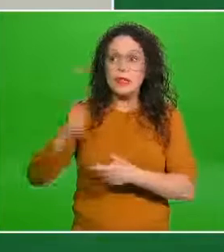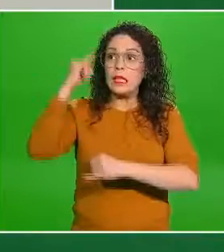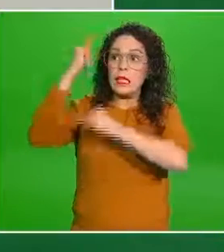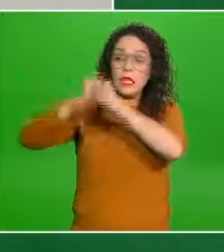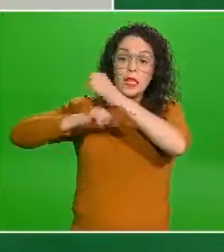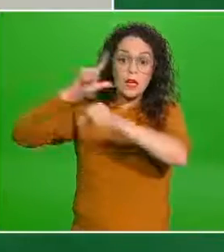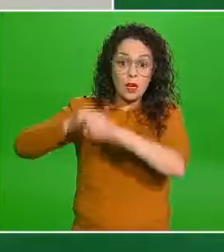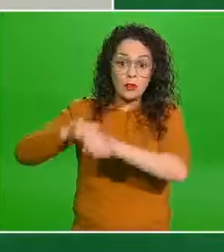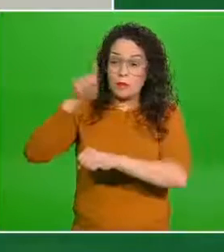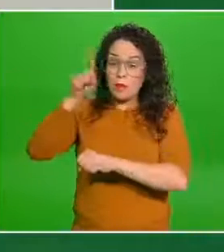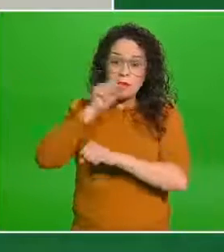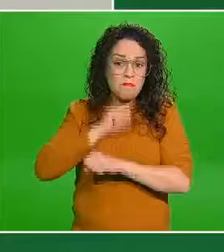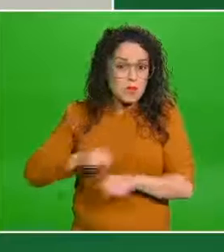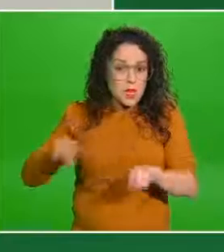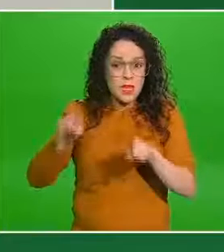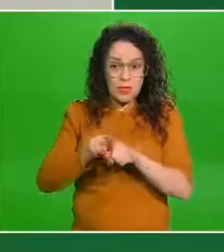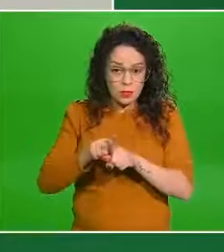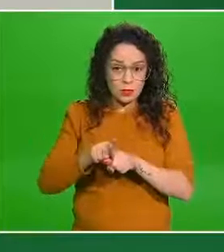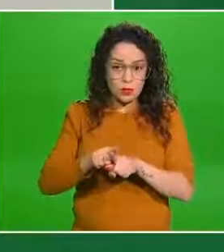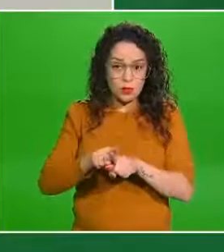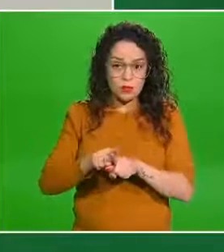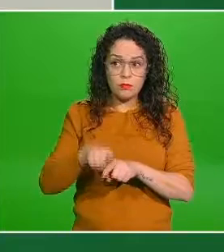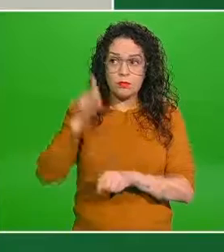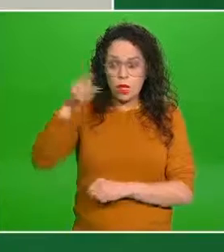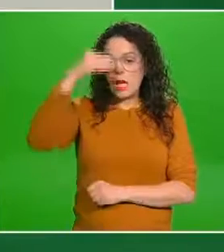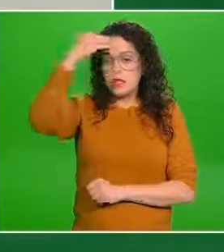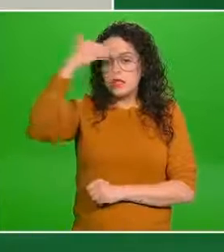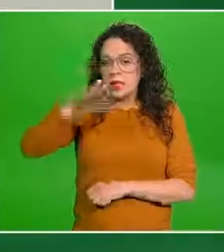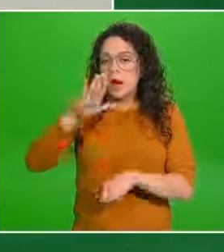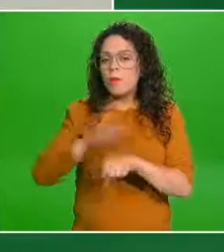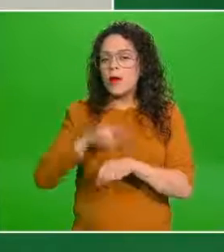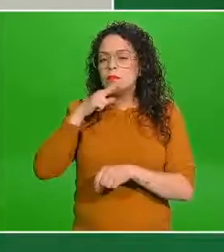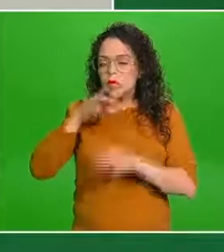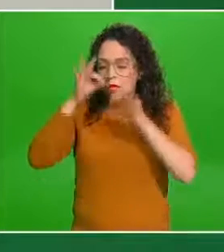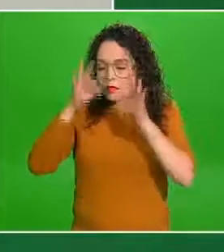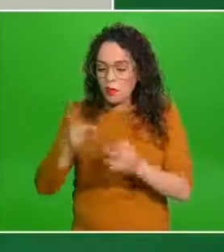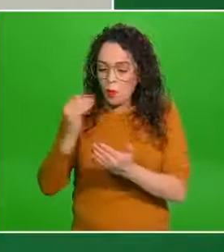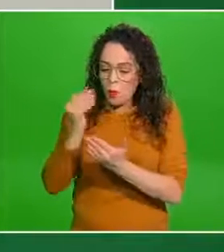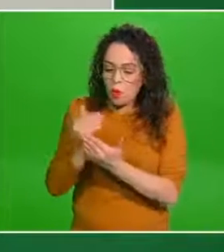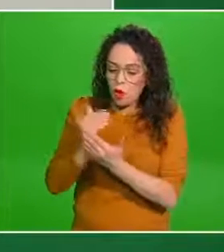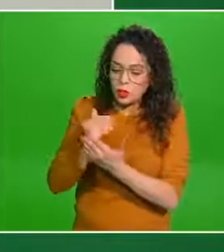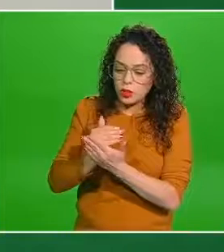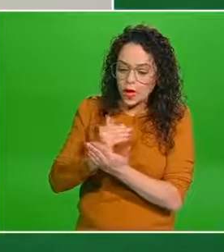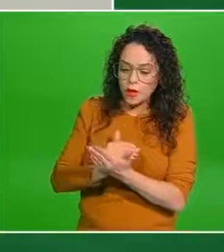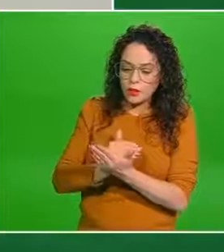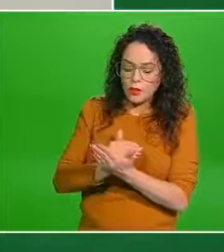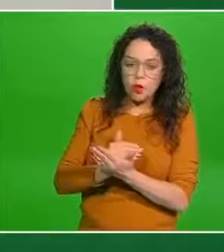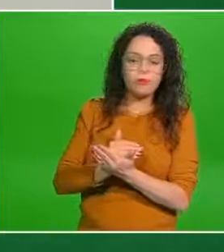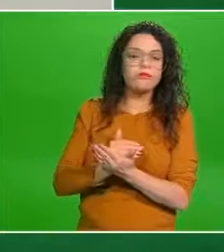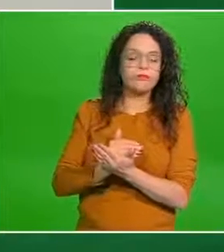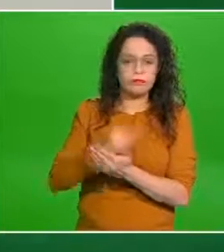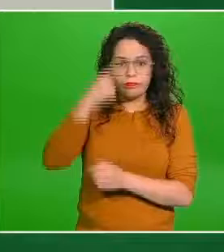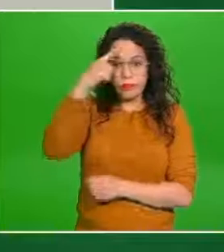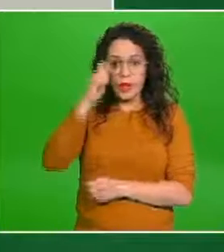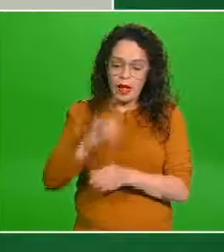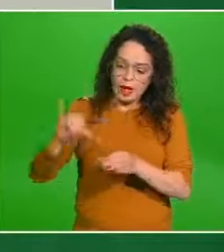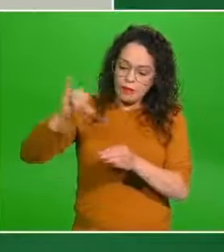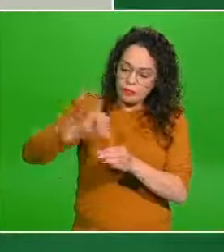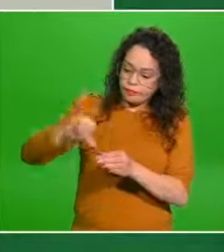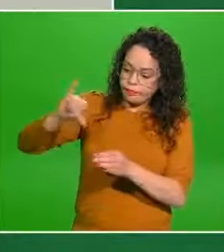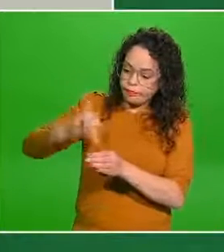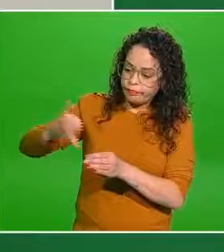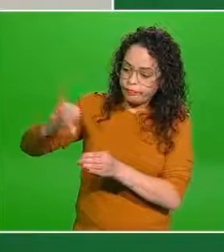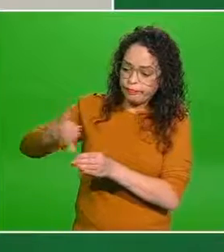que tienen definidos los procesos para todo lo que tiene que ver el envasado, todo lo que tiene que ver